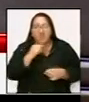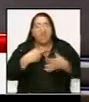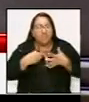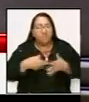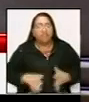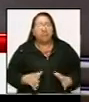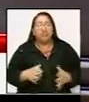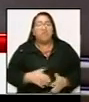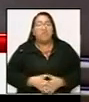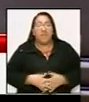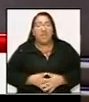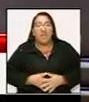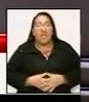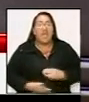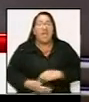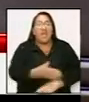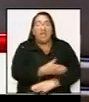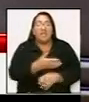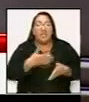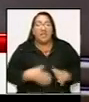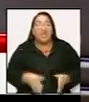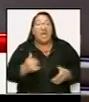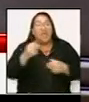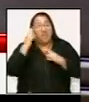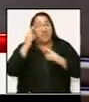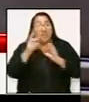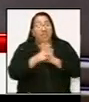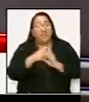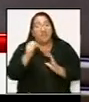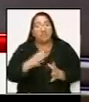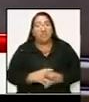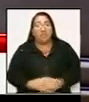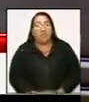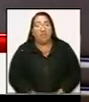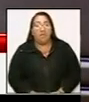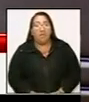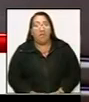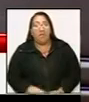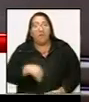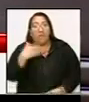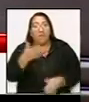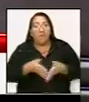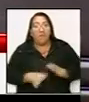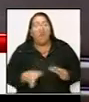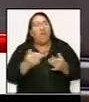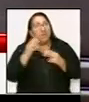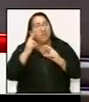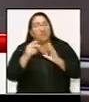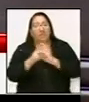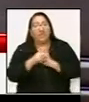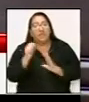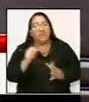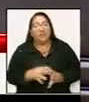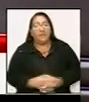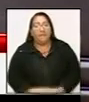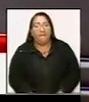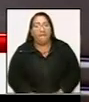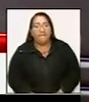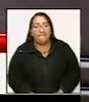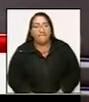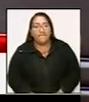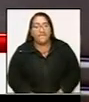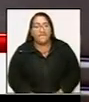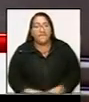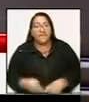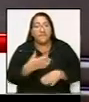aún en el vientre de la madre. Antes de nacer, hay que respetar los derechos. Después de nacer, también hay que respetar los derechos de la mujer. Y